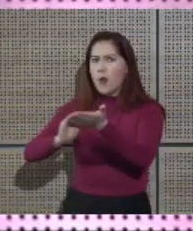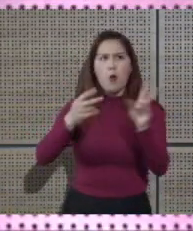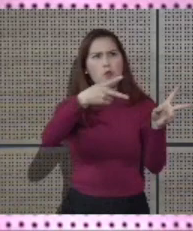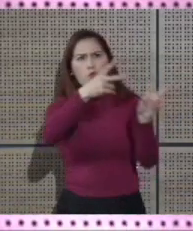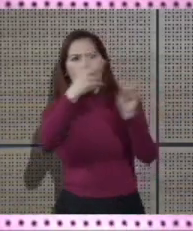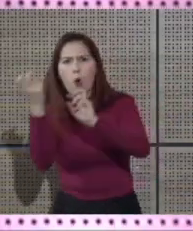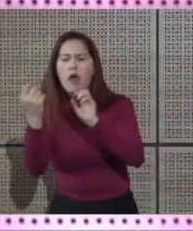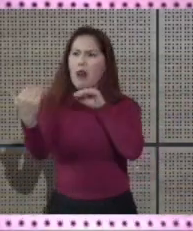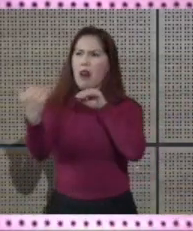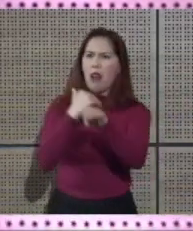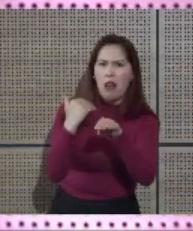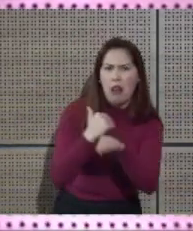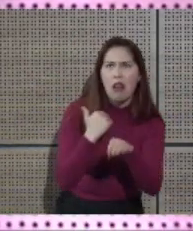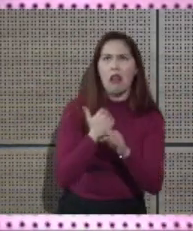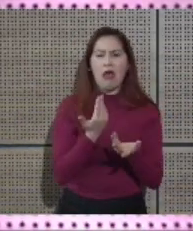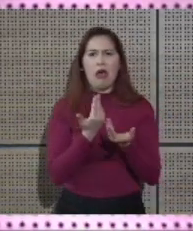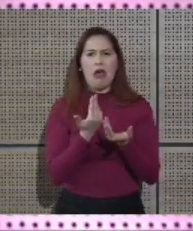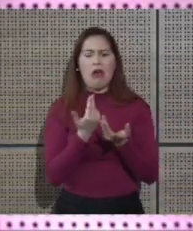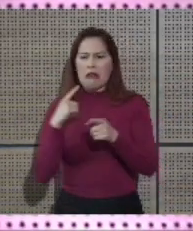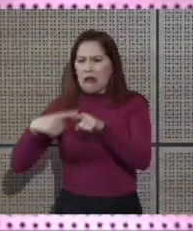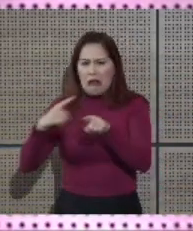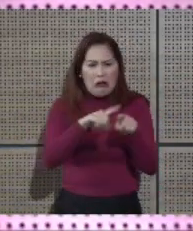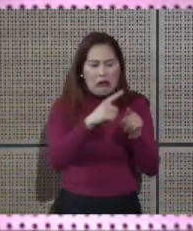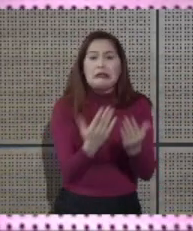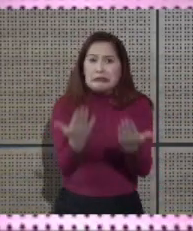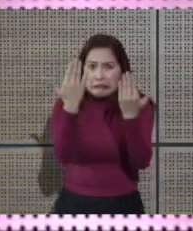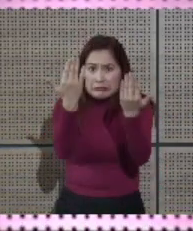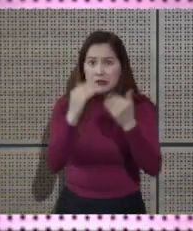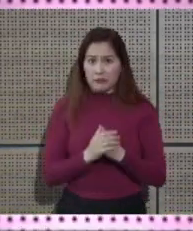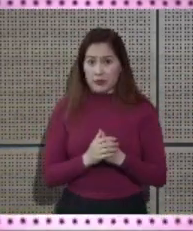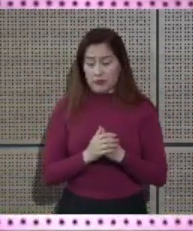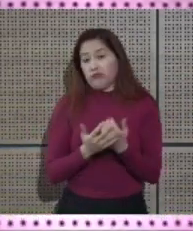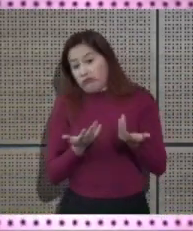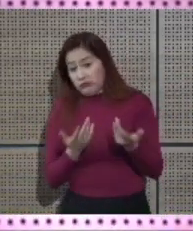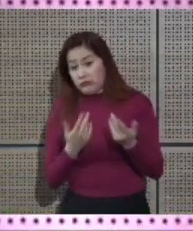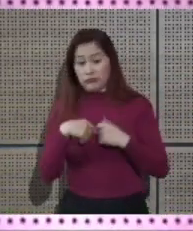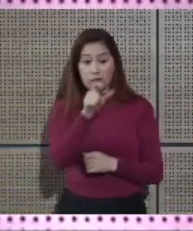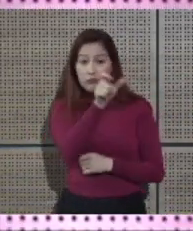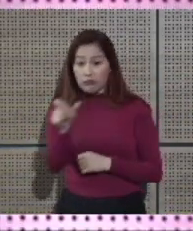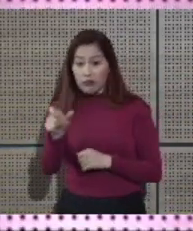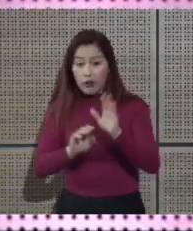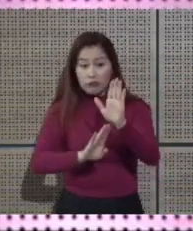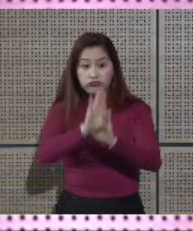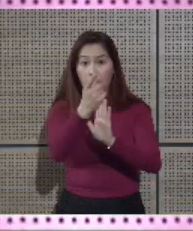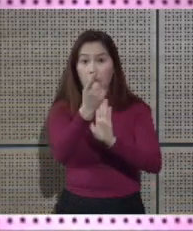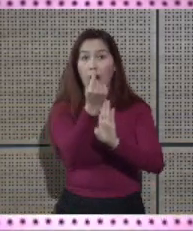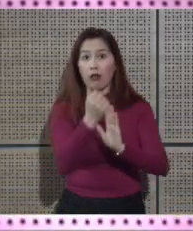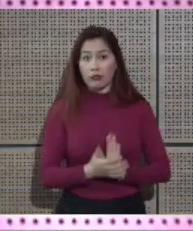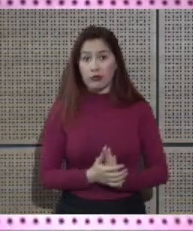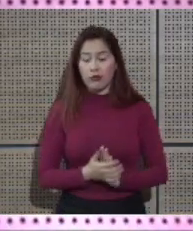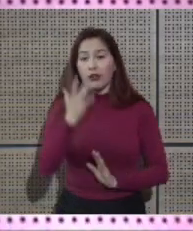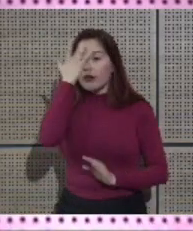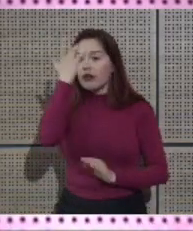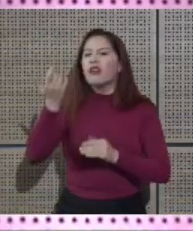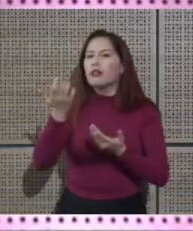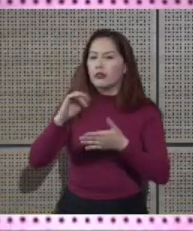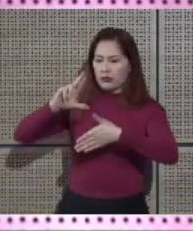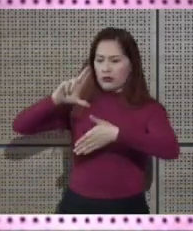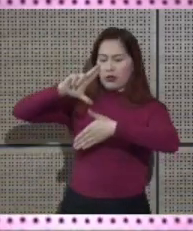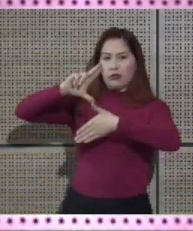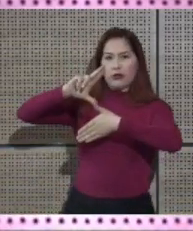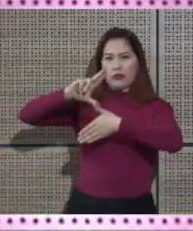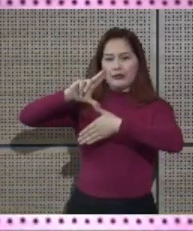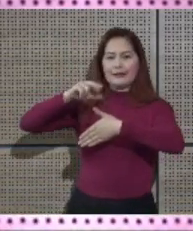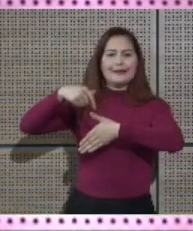bienes públicos e infraestructura va a generar más crecimiento? En primer lugar, porque las economías latinoamericanas realmente